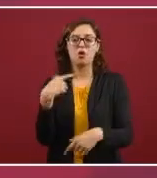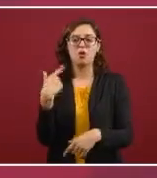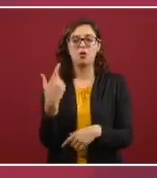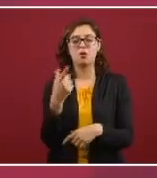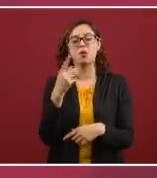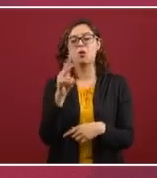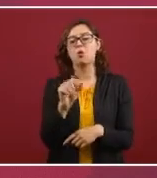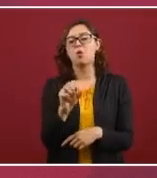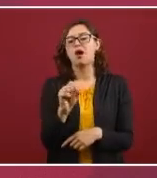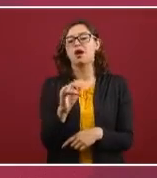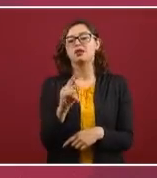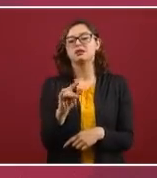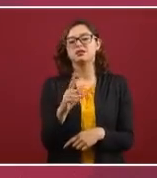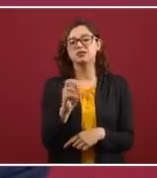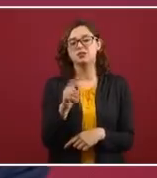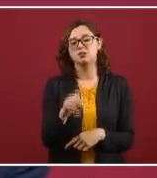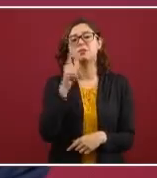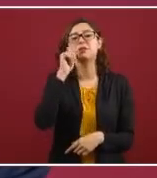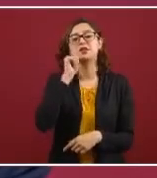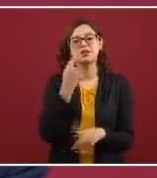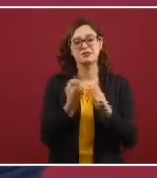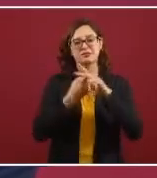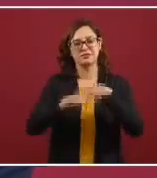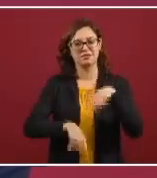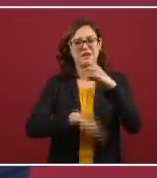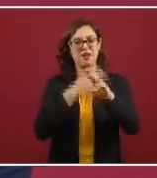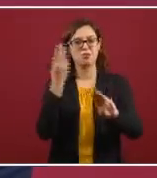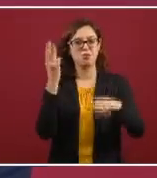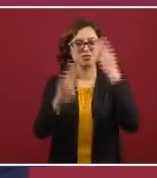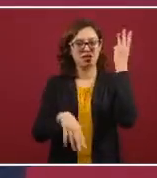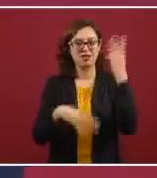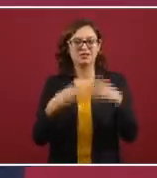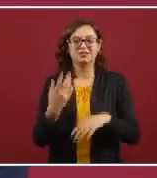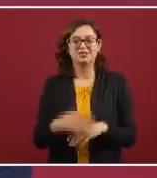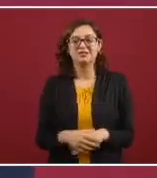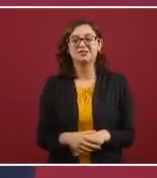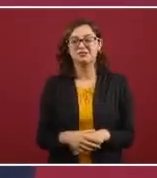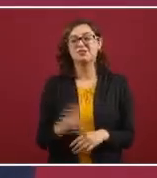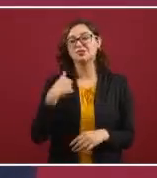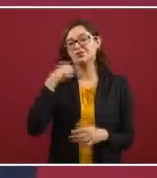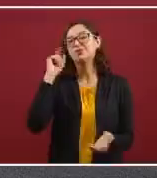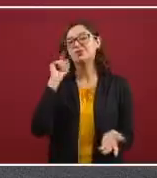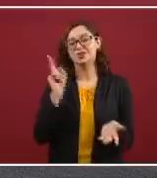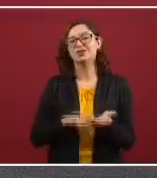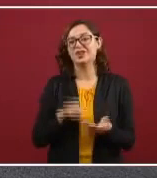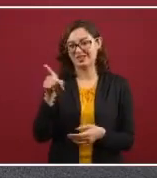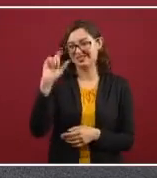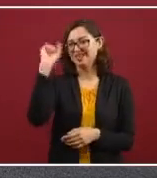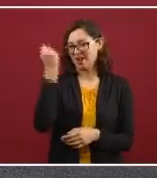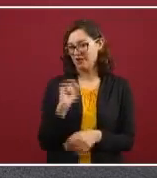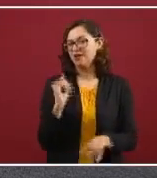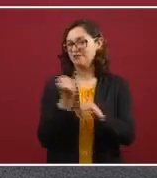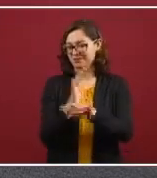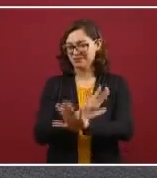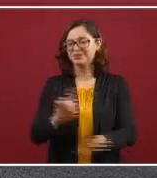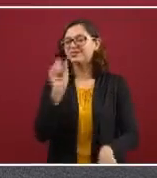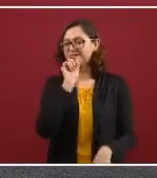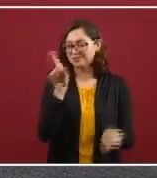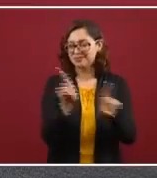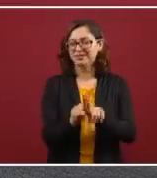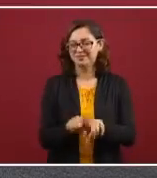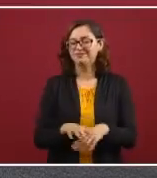Mañana empieza la Serie Mundial. Entonces, yo creo que en Sinaloa les importa también esto,